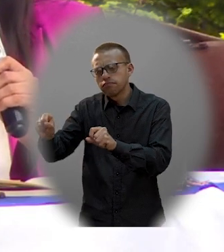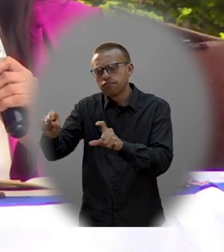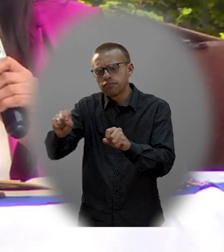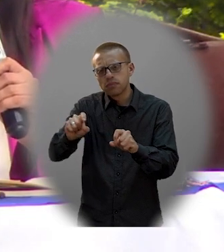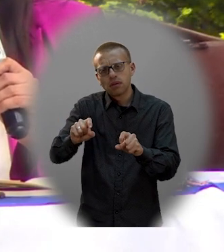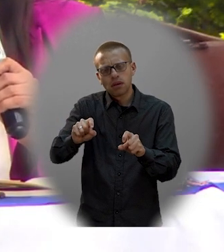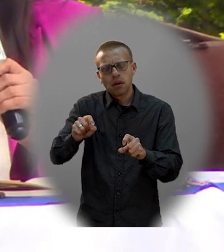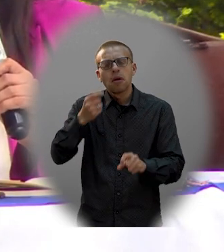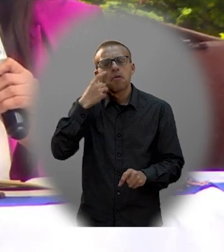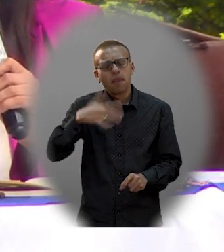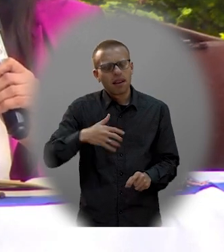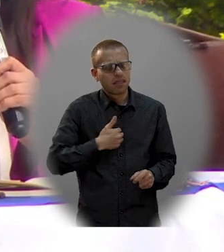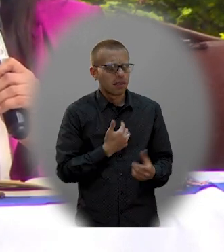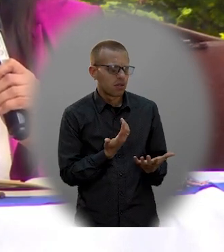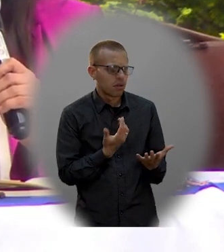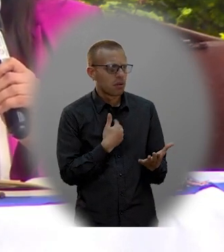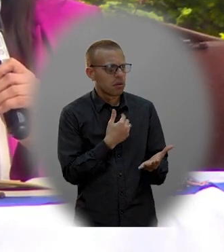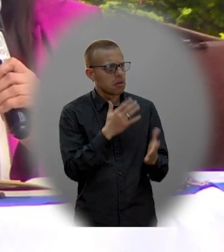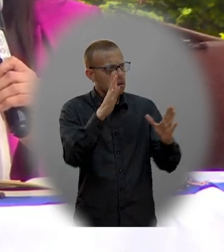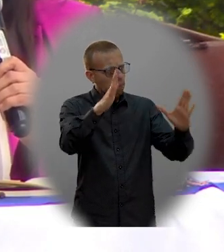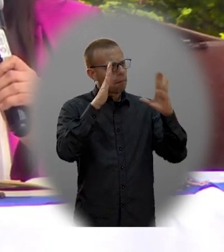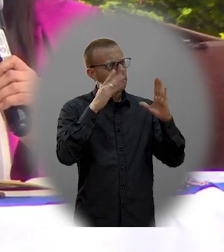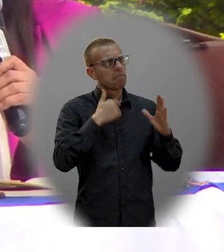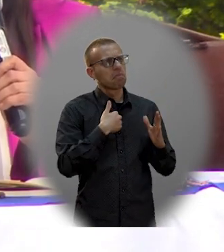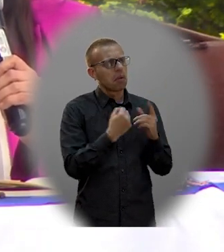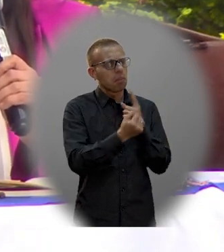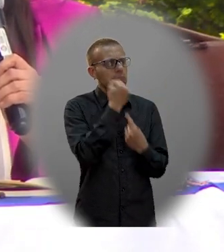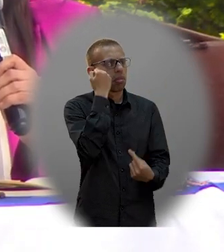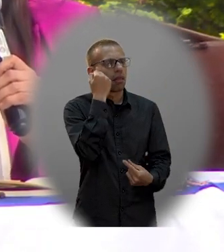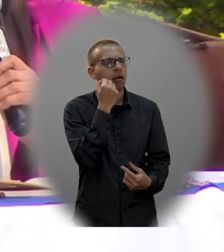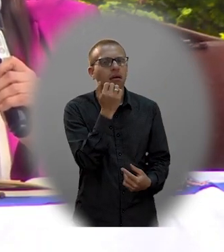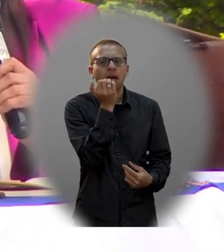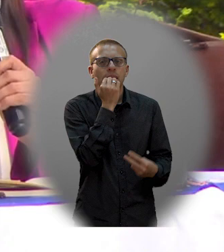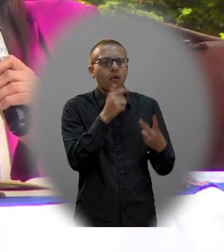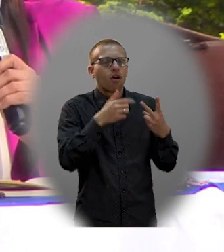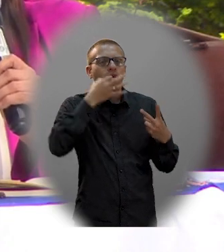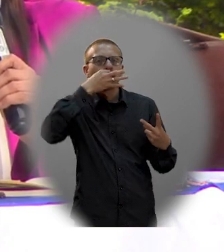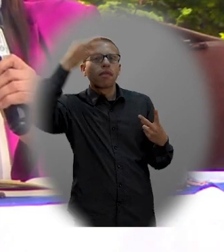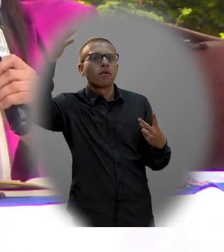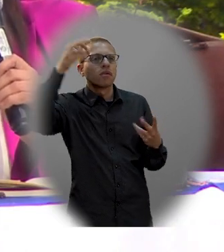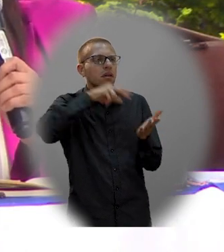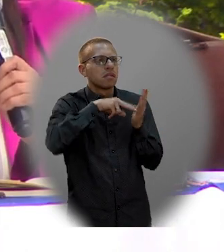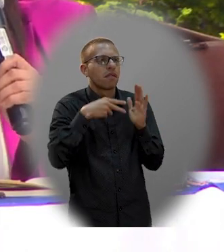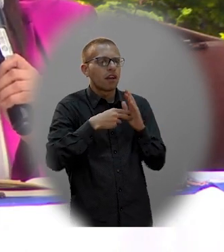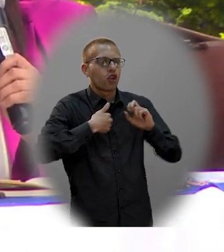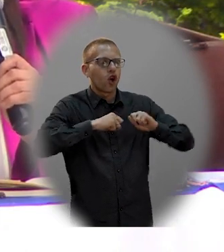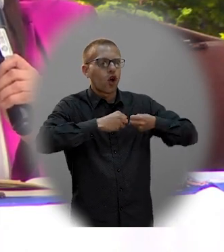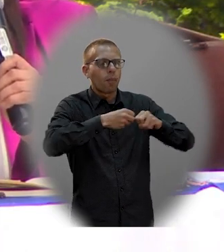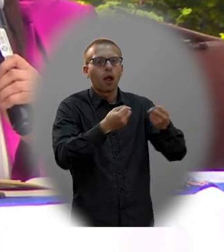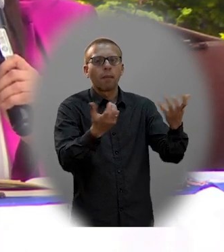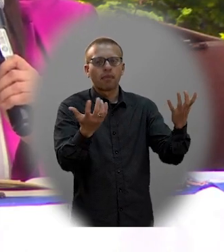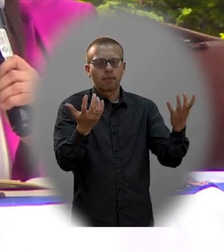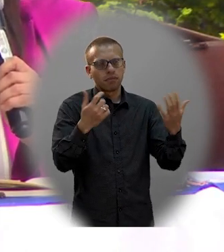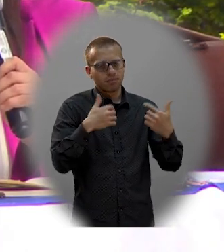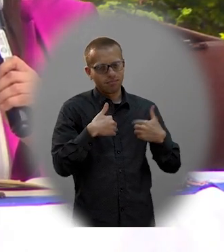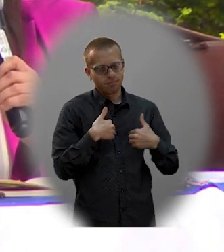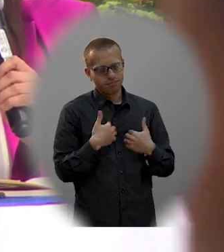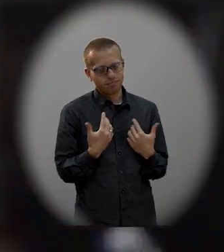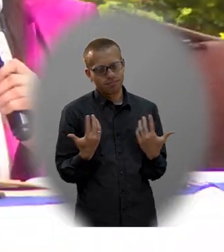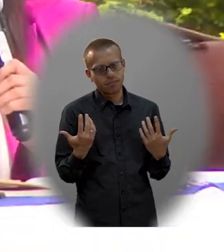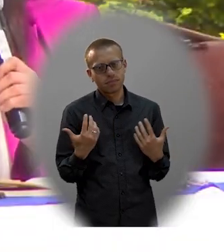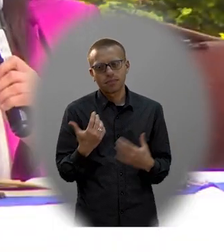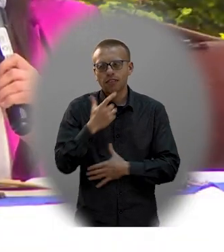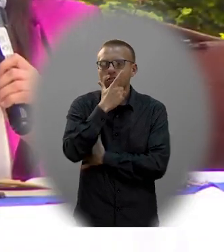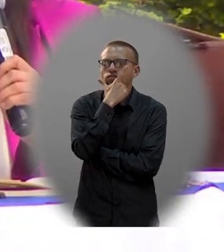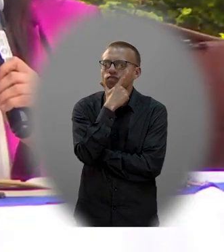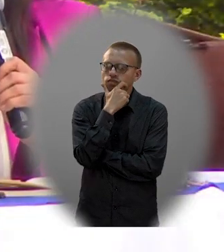el sistema, uno, y la otra, si denunciamos nos van a coger como las problemáticas o los problemáticos.